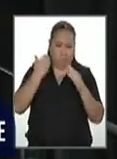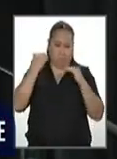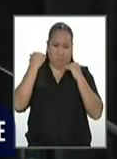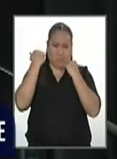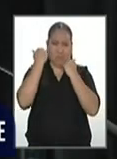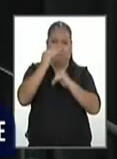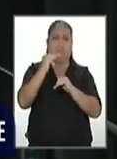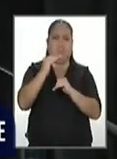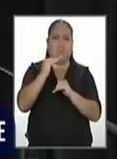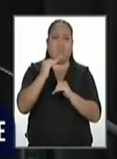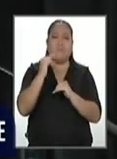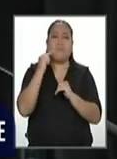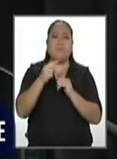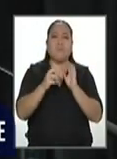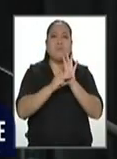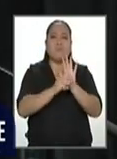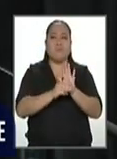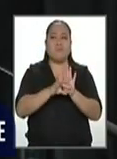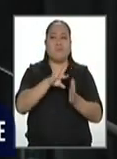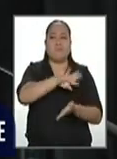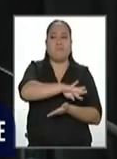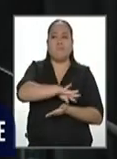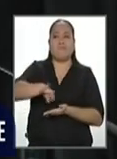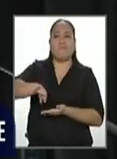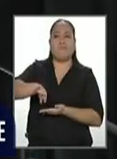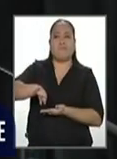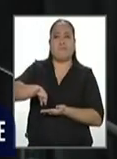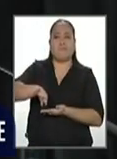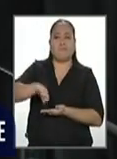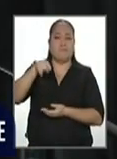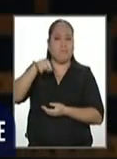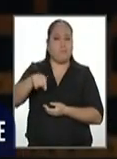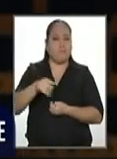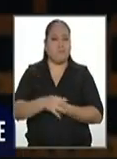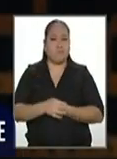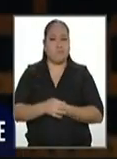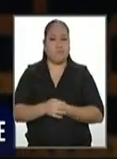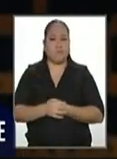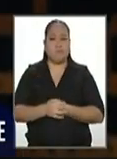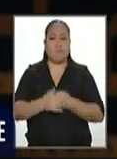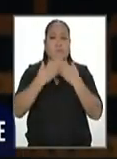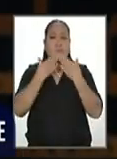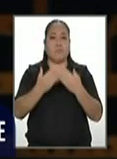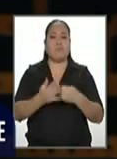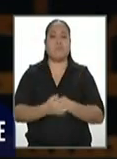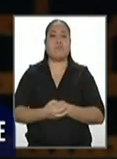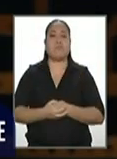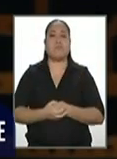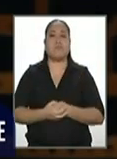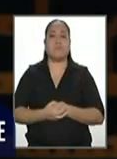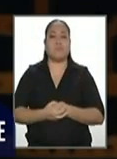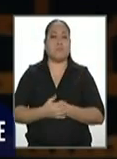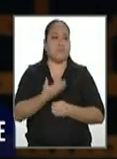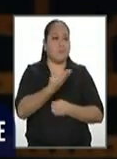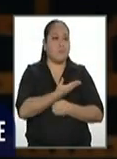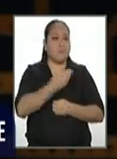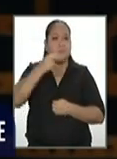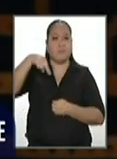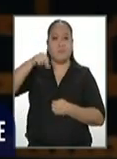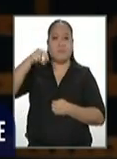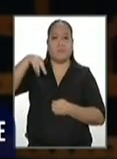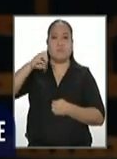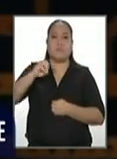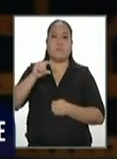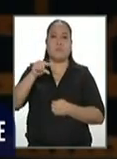es el modelo, que excluye donde los funcionarios... Gracias. Señor Nano Guerra,